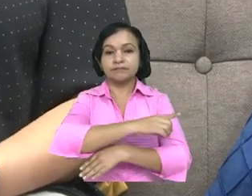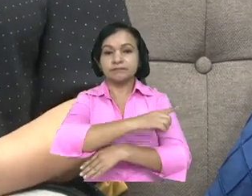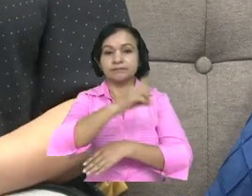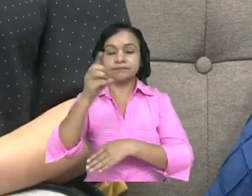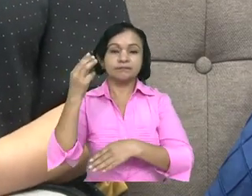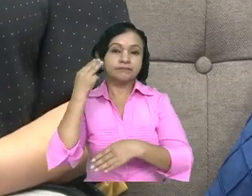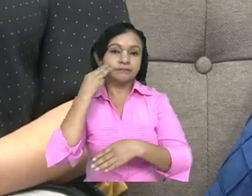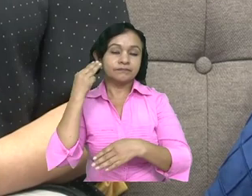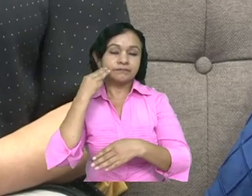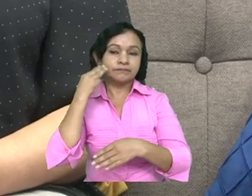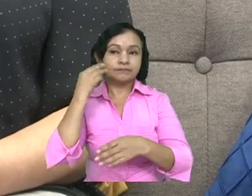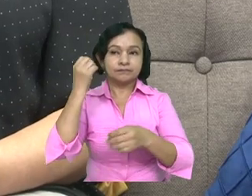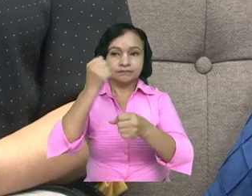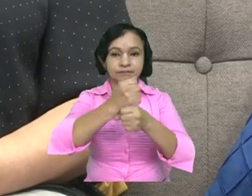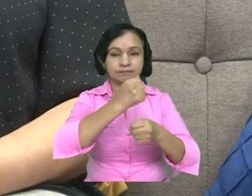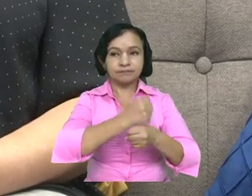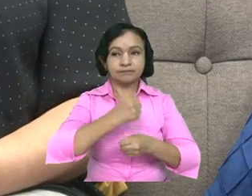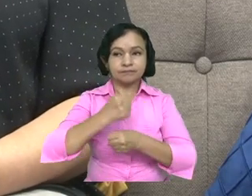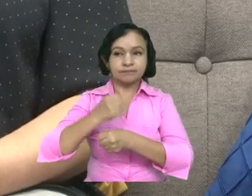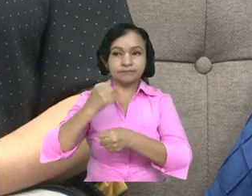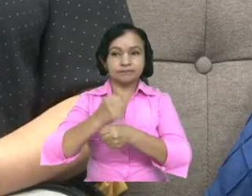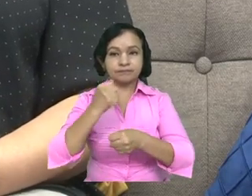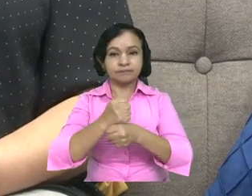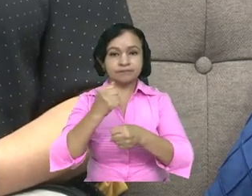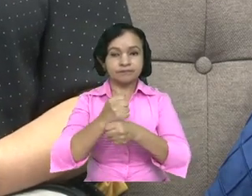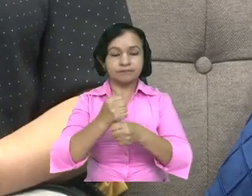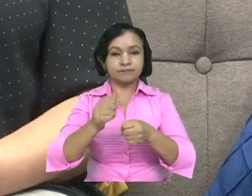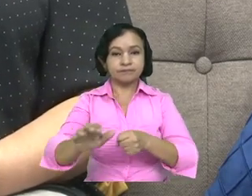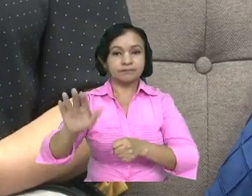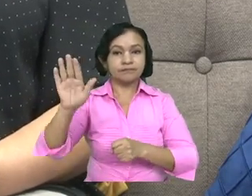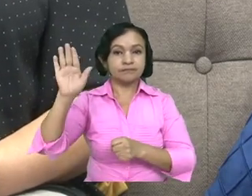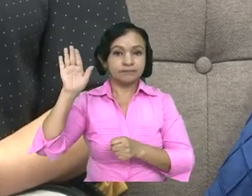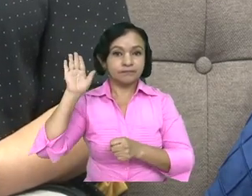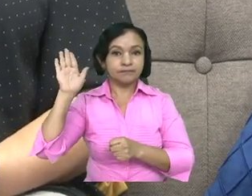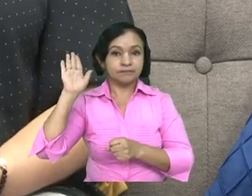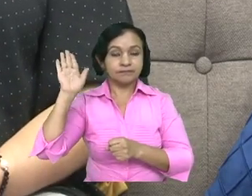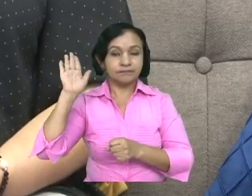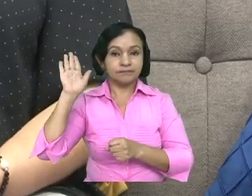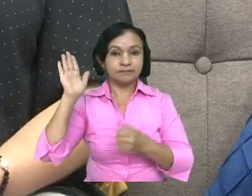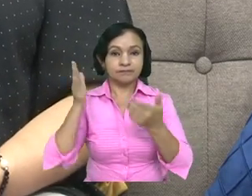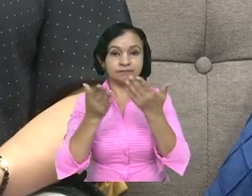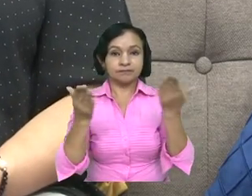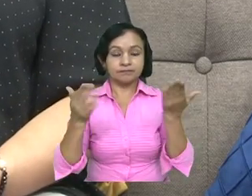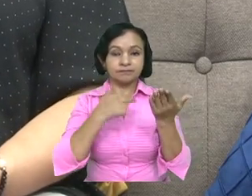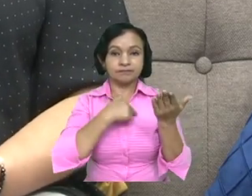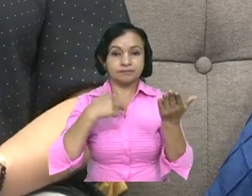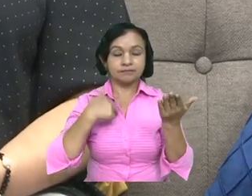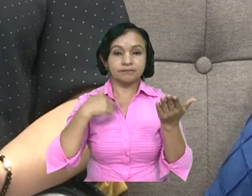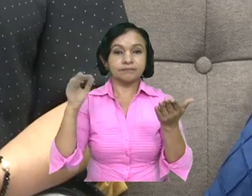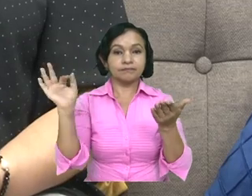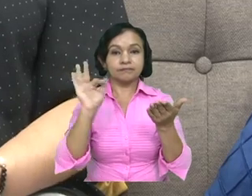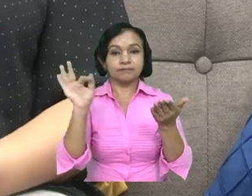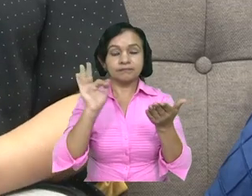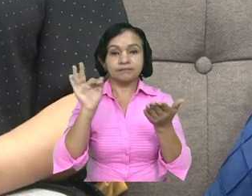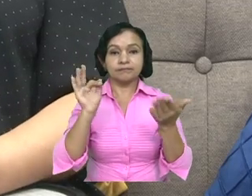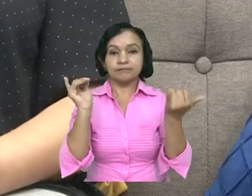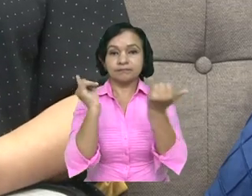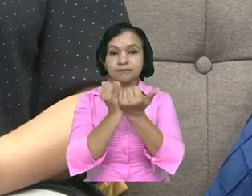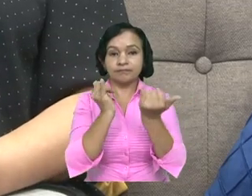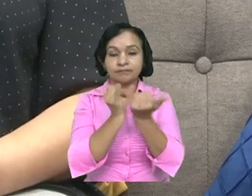de esas mujeres laboriosas, victoriosas, comprometidas, ¿verdad?, que somos formadoras, pero somos